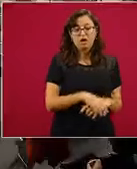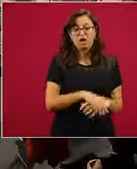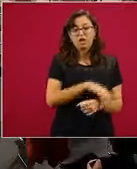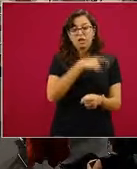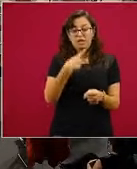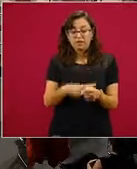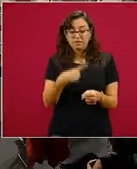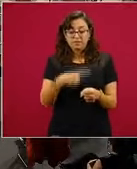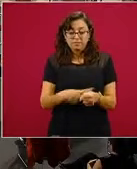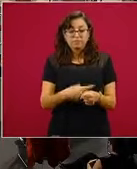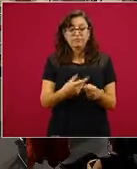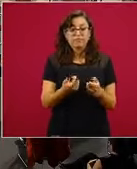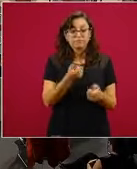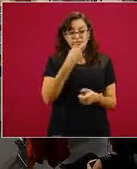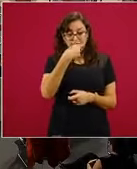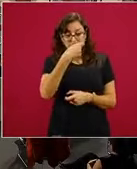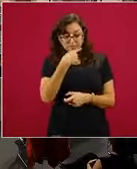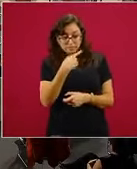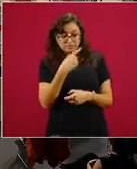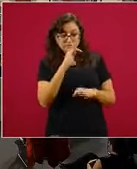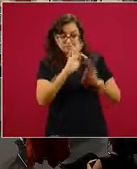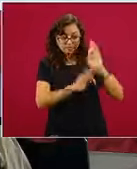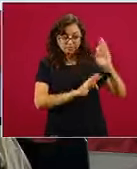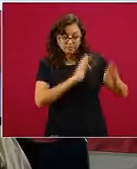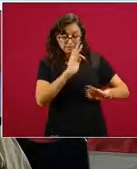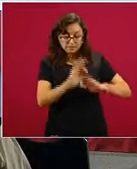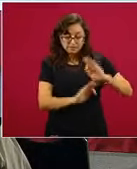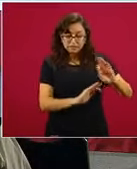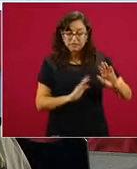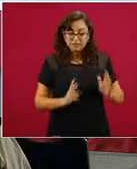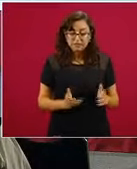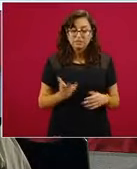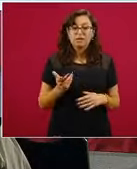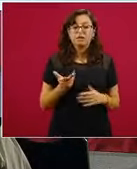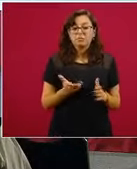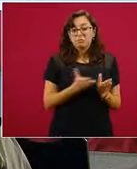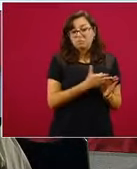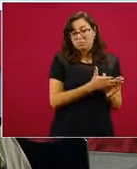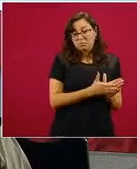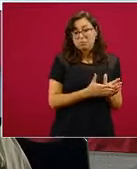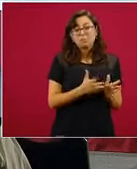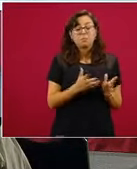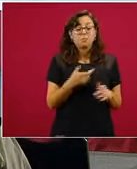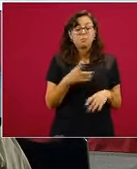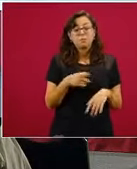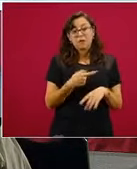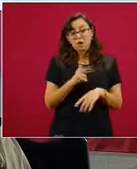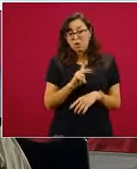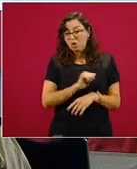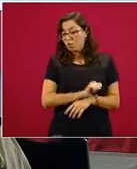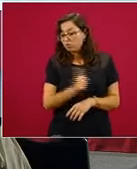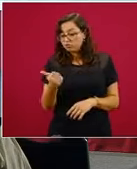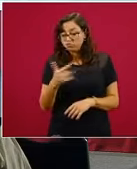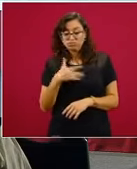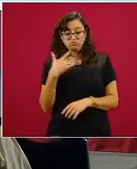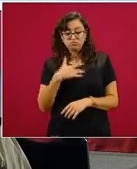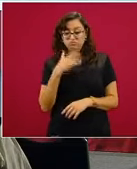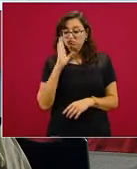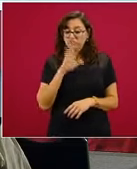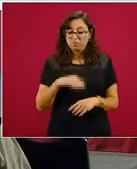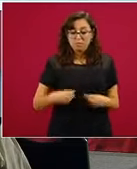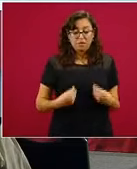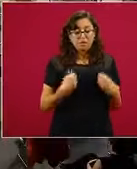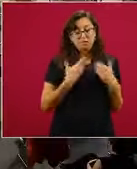decía, hay personas que están infectadas y que pueden desarrollar a lo largo de la vida la enfermedad. Entonces, ¿qué es lo que hacemos desde el